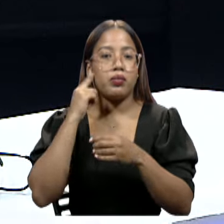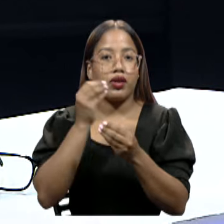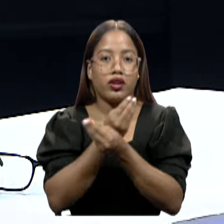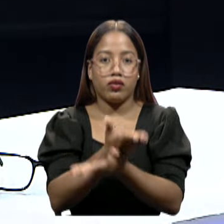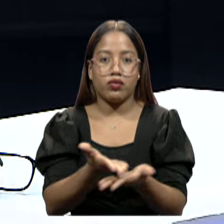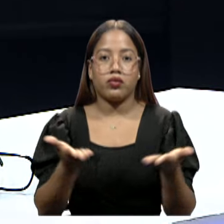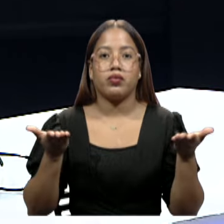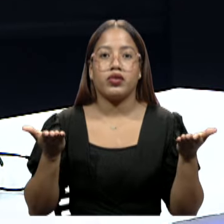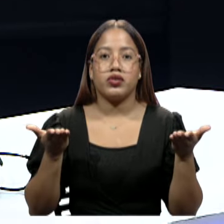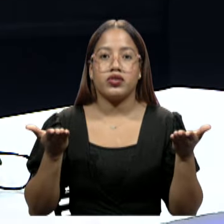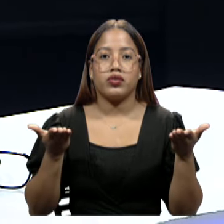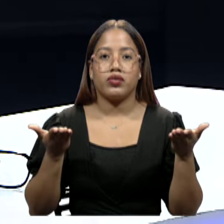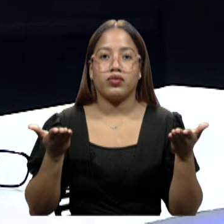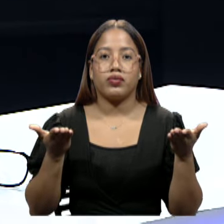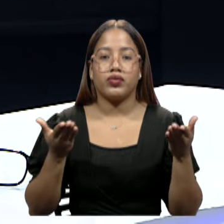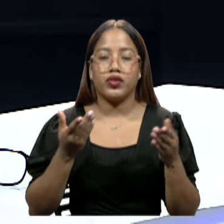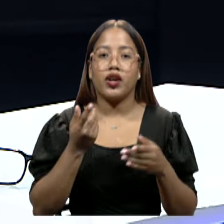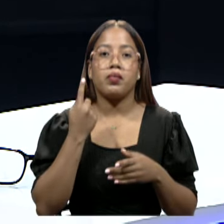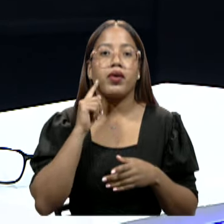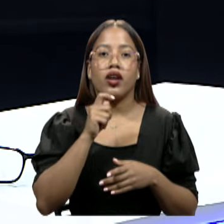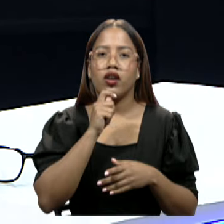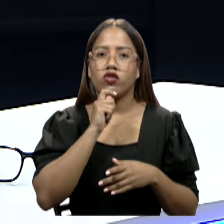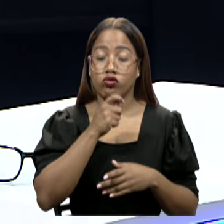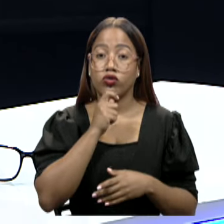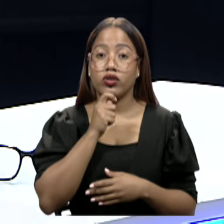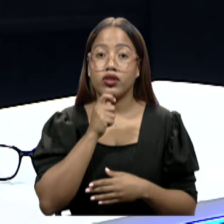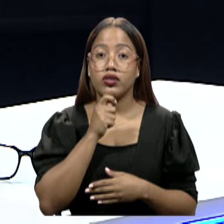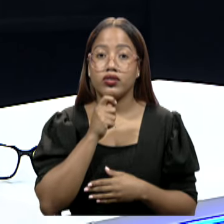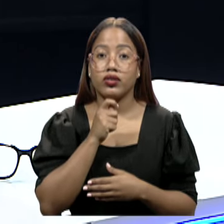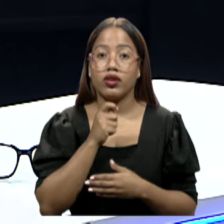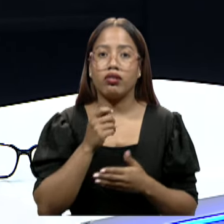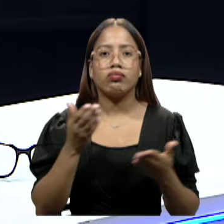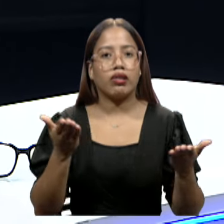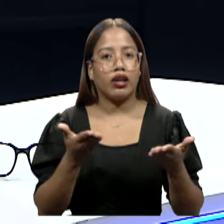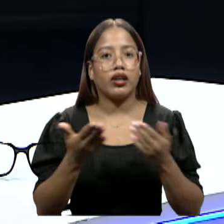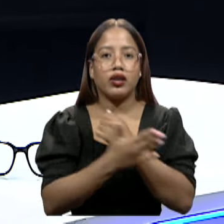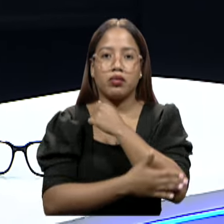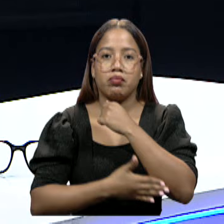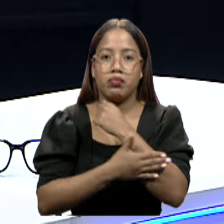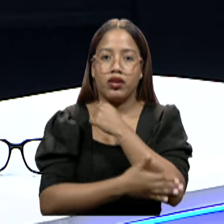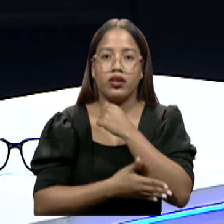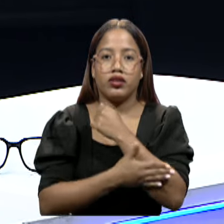de noticia interesante, ¿no? Para que ustedes sepan por dónde atraviesa el país en materia